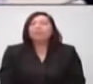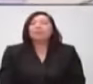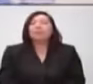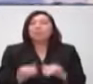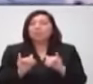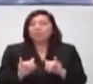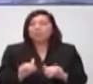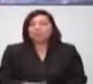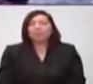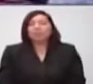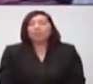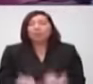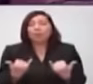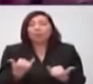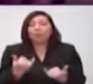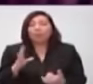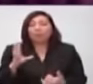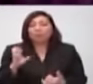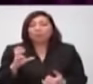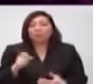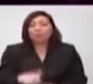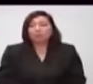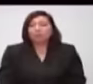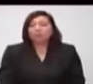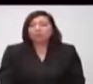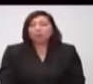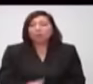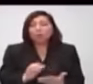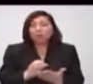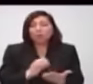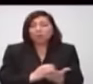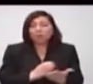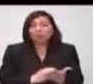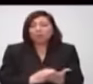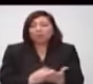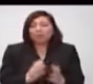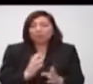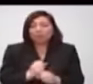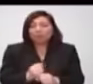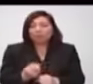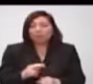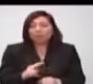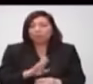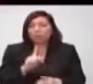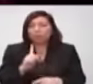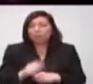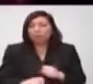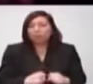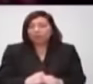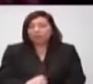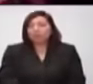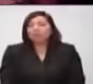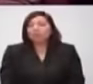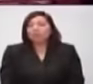digamos, hoy el peaje cuesta 5 soles. O sea, los contratos de concesión normalmente tienen ajustes por inflación. Todos los años los contratos de